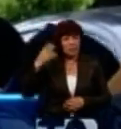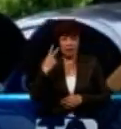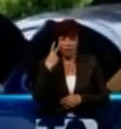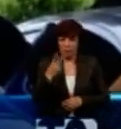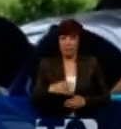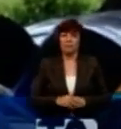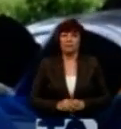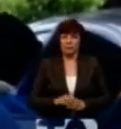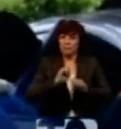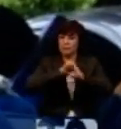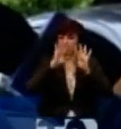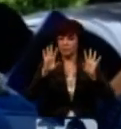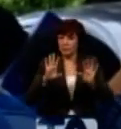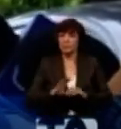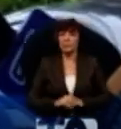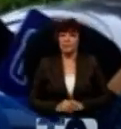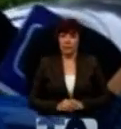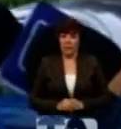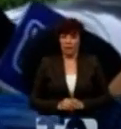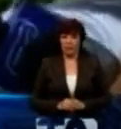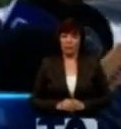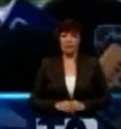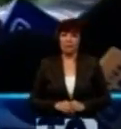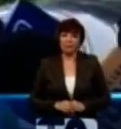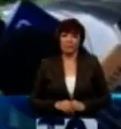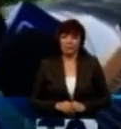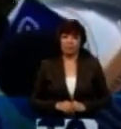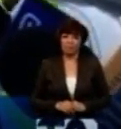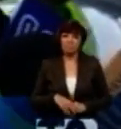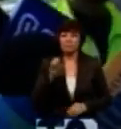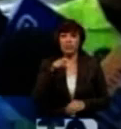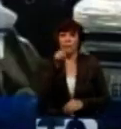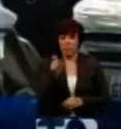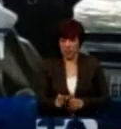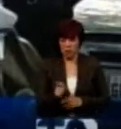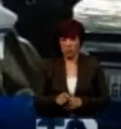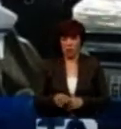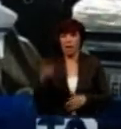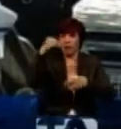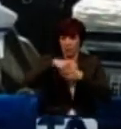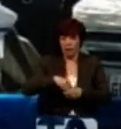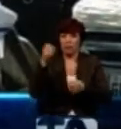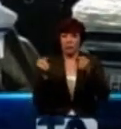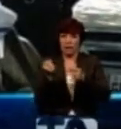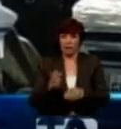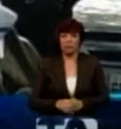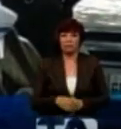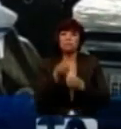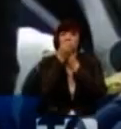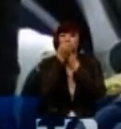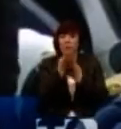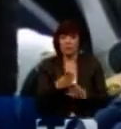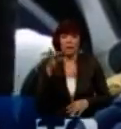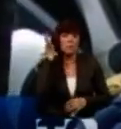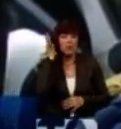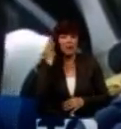balas eran de atrás hacia adelante, de derecha a izquierda, si alguien que venía dentro del vehículo. Según relatan, en horas de la mañana, una señora que justo